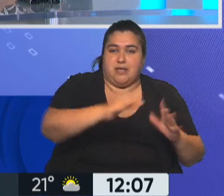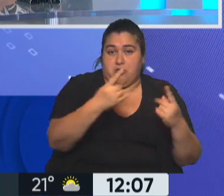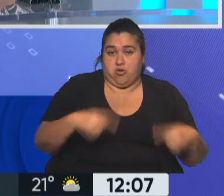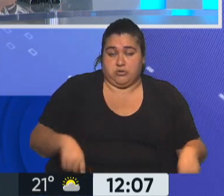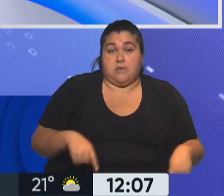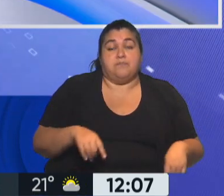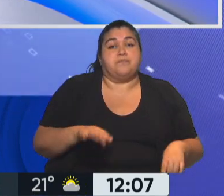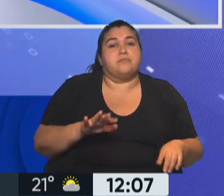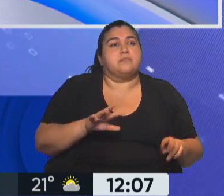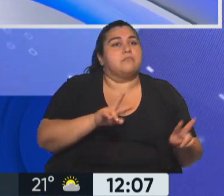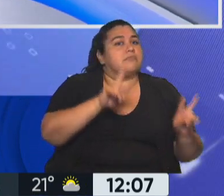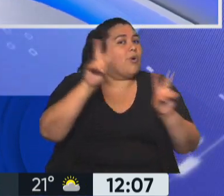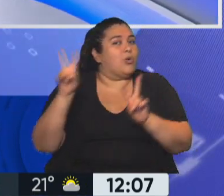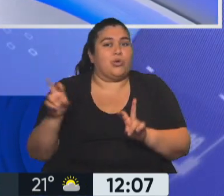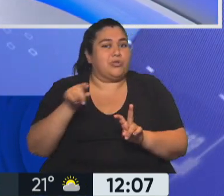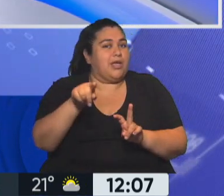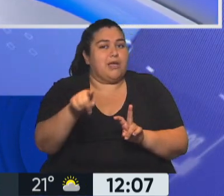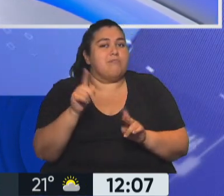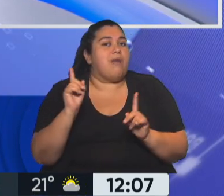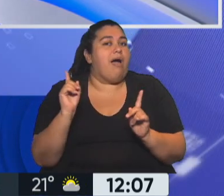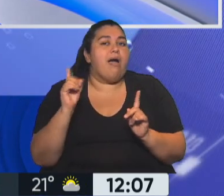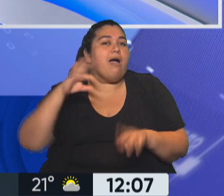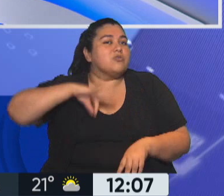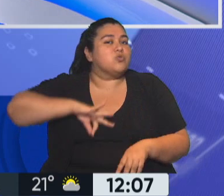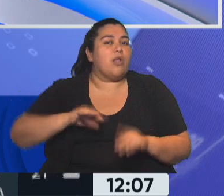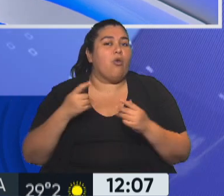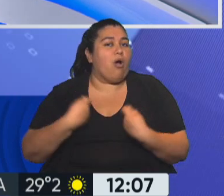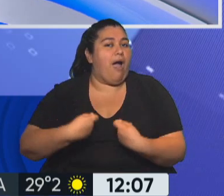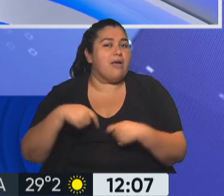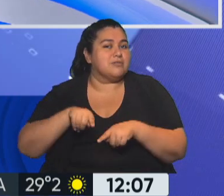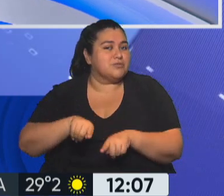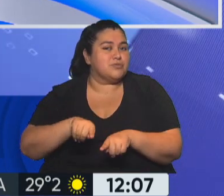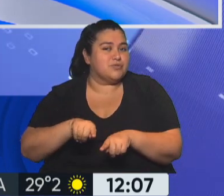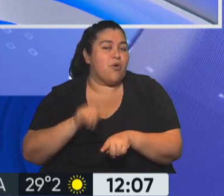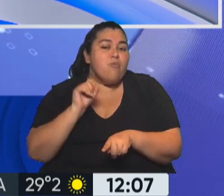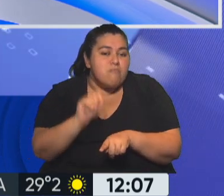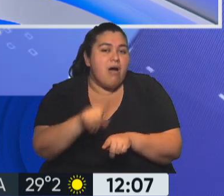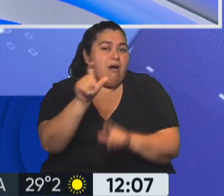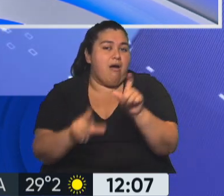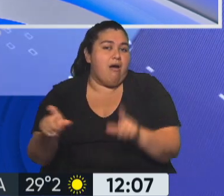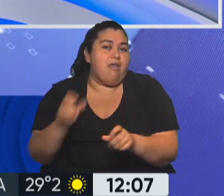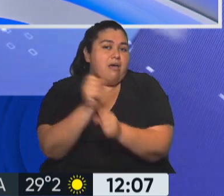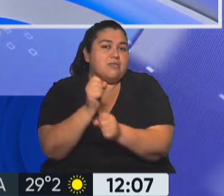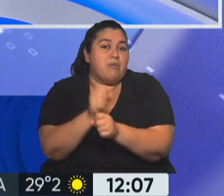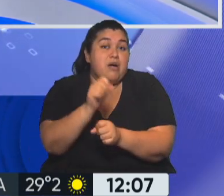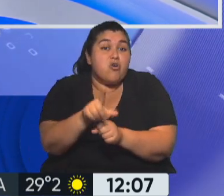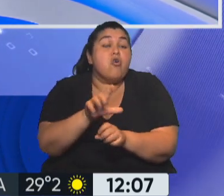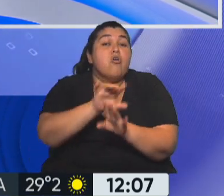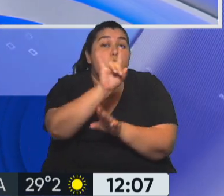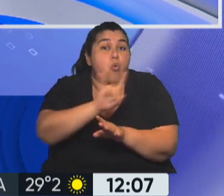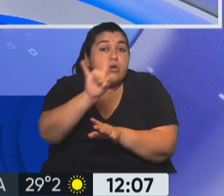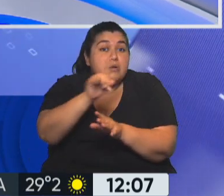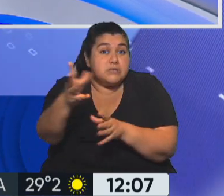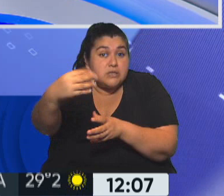y otra cosa es el gasto corriente, el gasto salarial, para que los trabajadores y trabajadoras de la educación